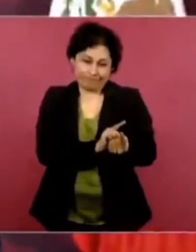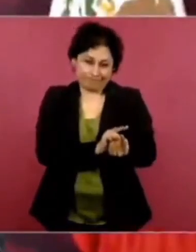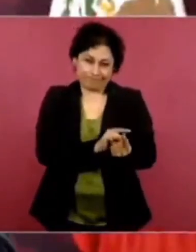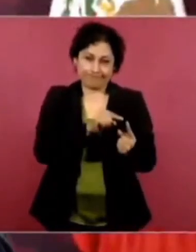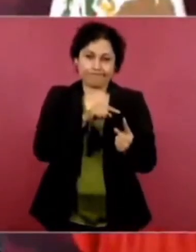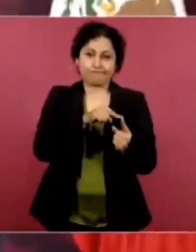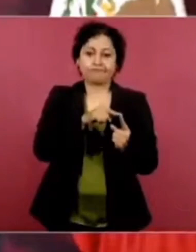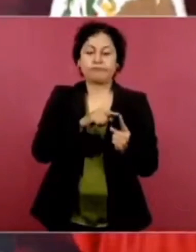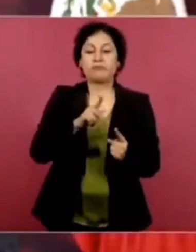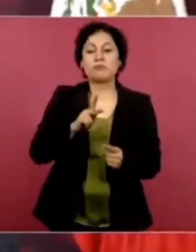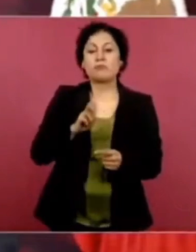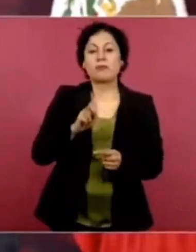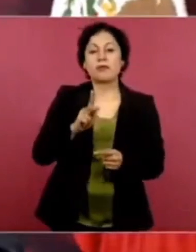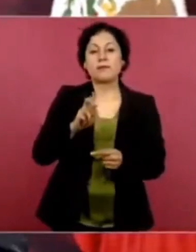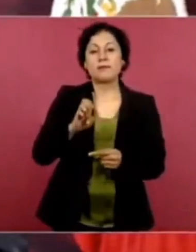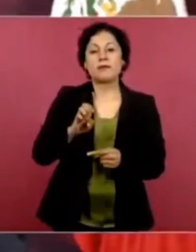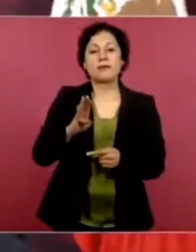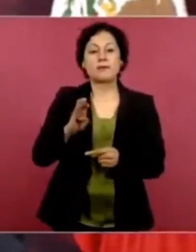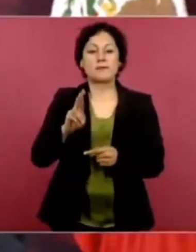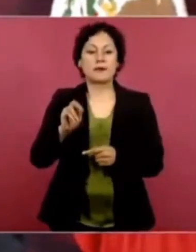Pepe Barberán,